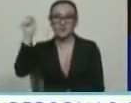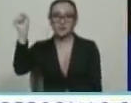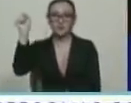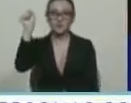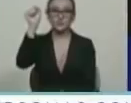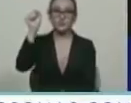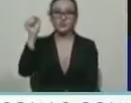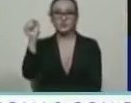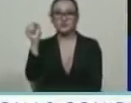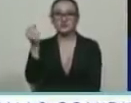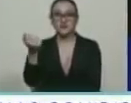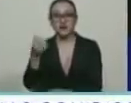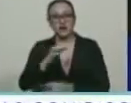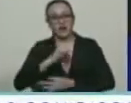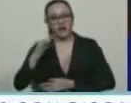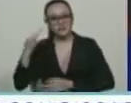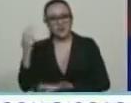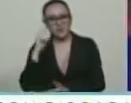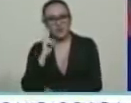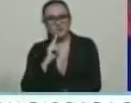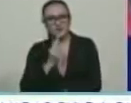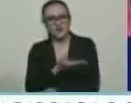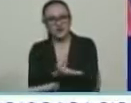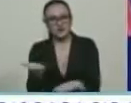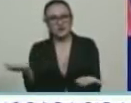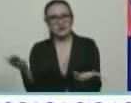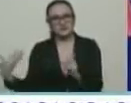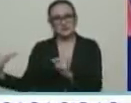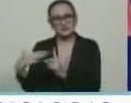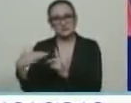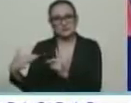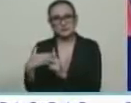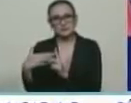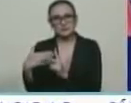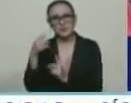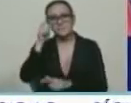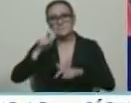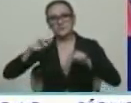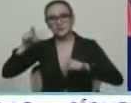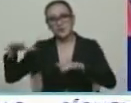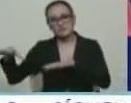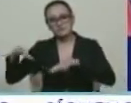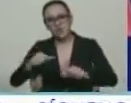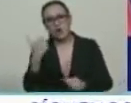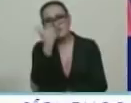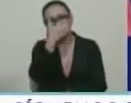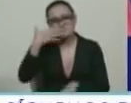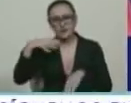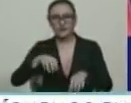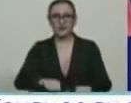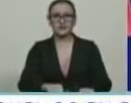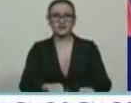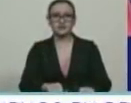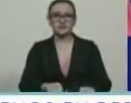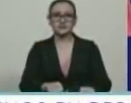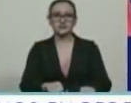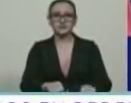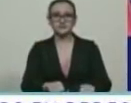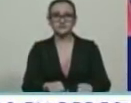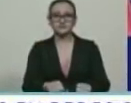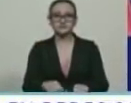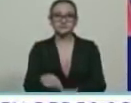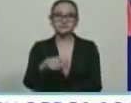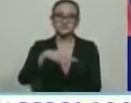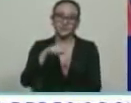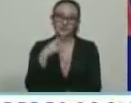alma bolivariana, esta guerra contra los conquistadores e imperialistas, él está señalando